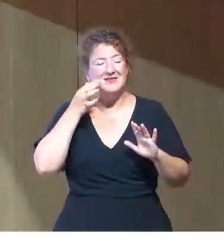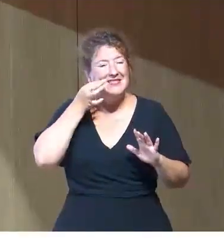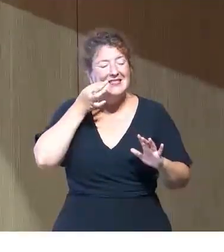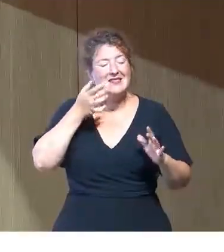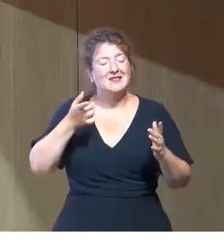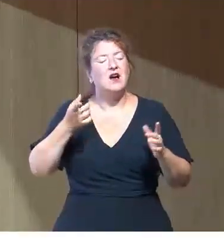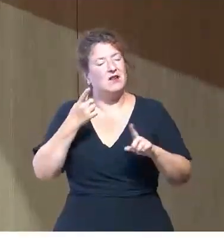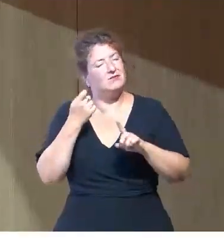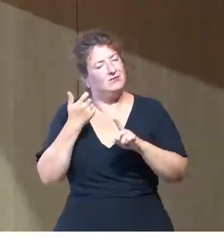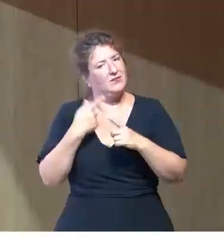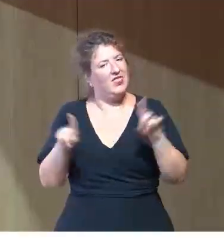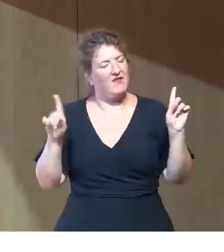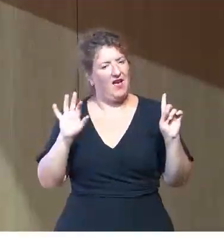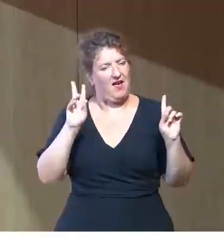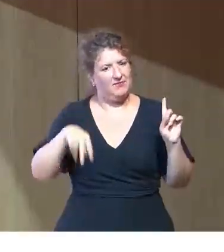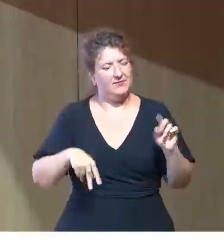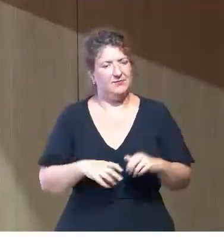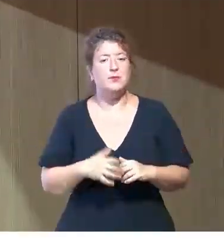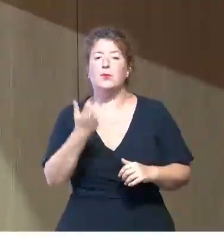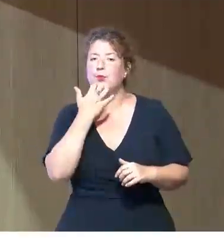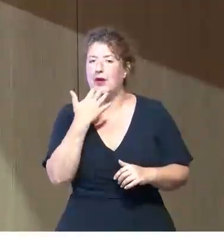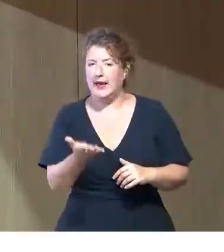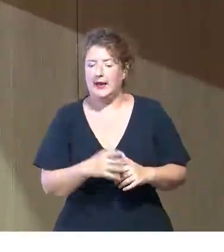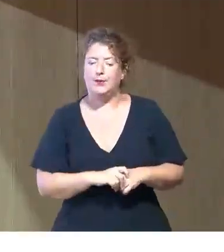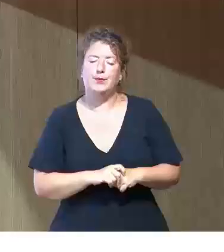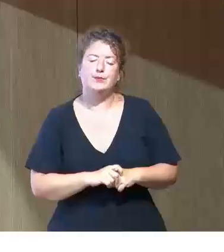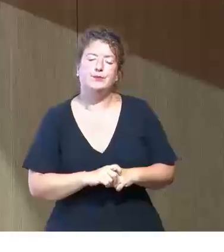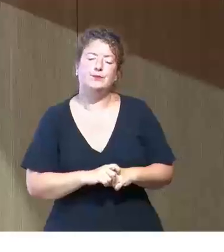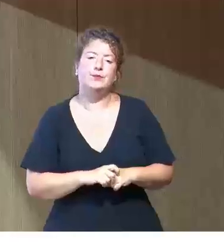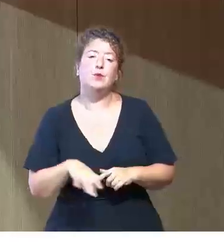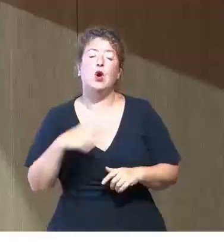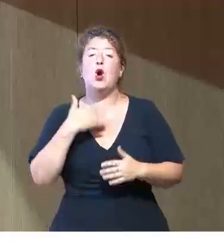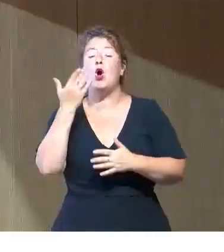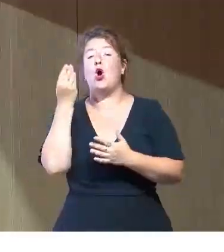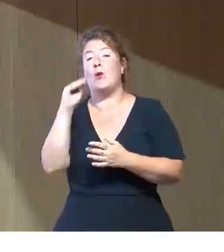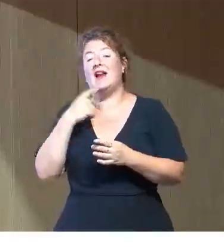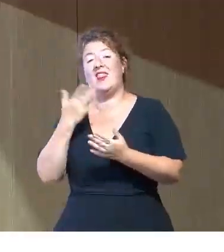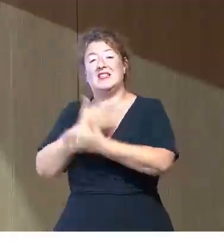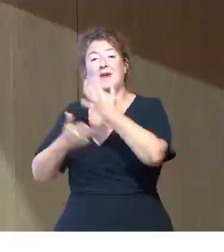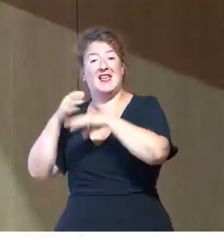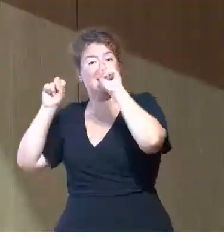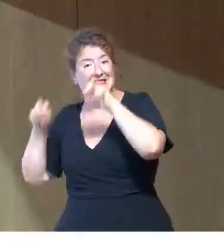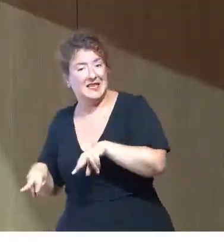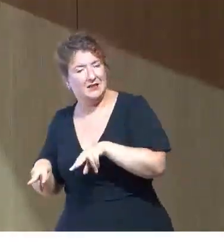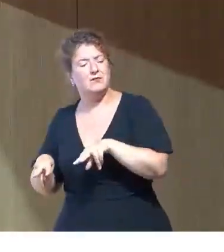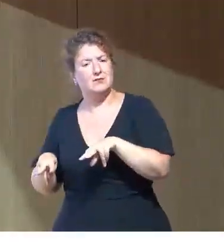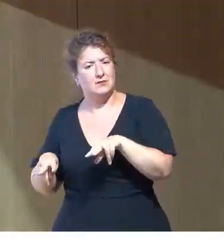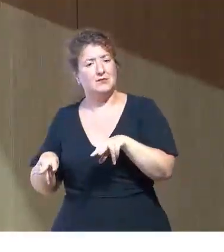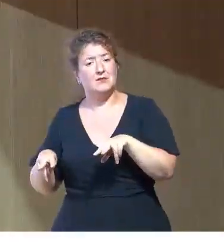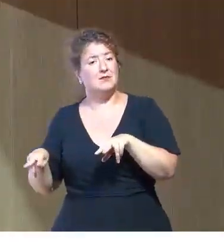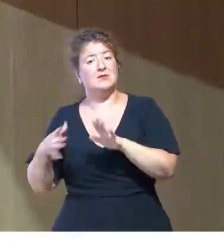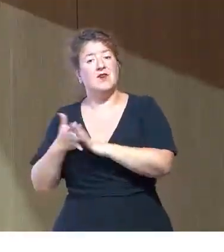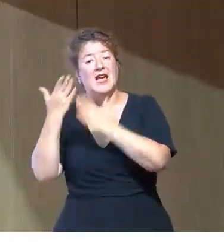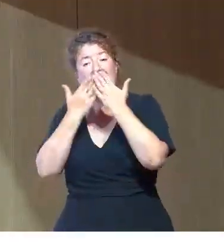sí que hay alguna diferencia no por ejemplo en los jóvenes sin discapacidad en la mayor parte de los casos una vez que